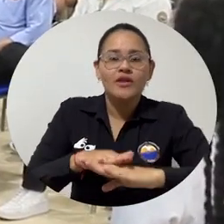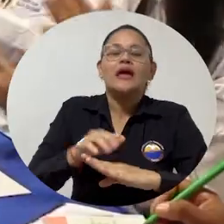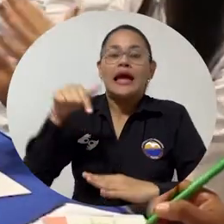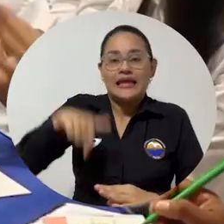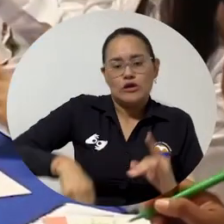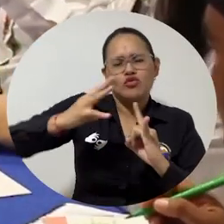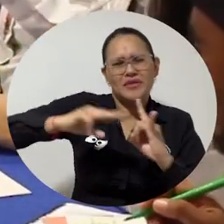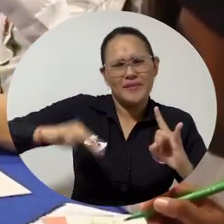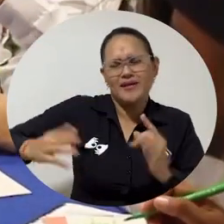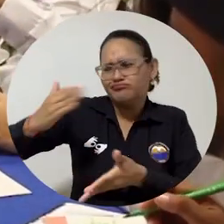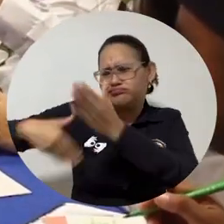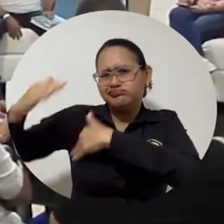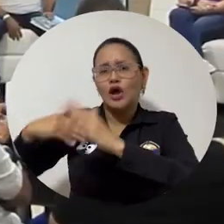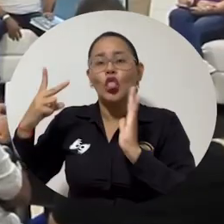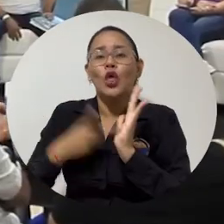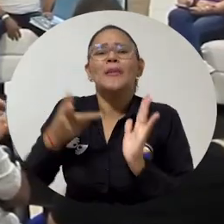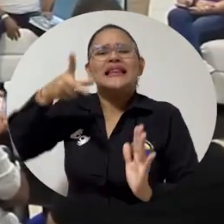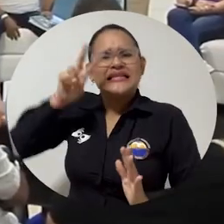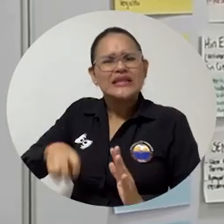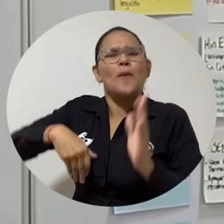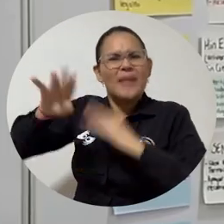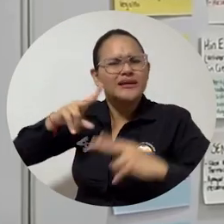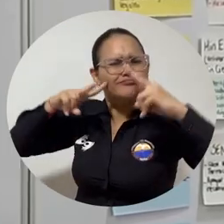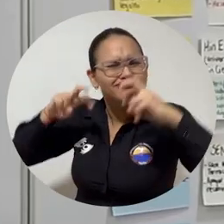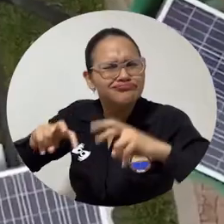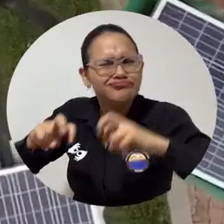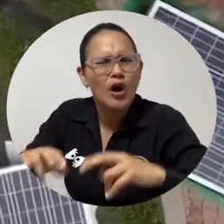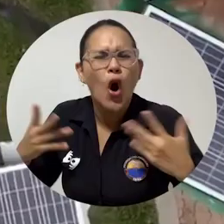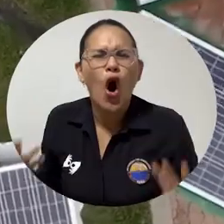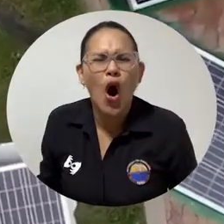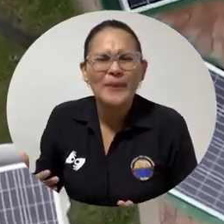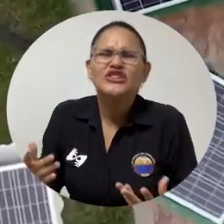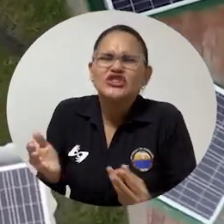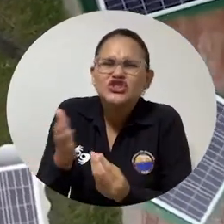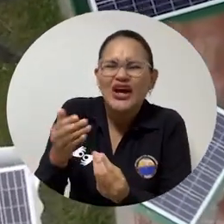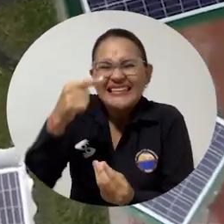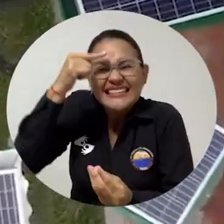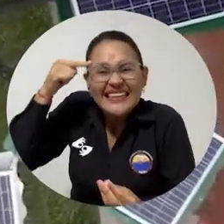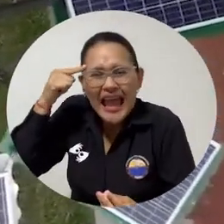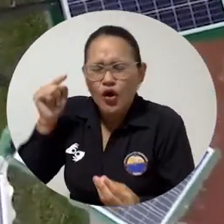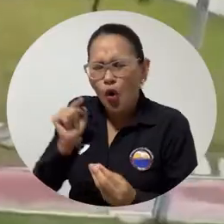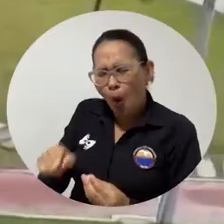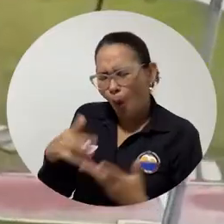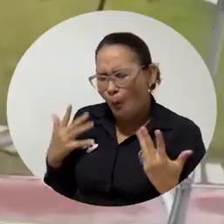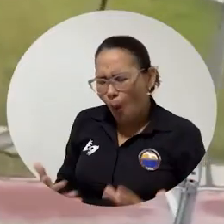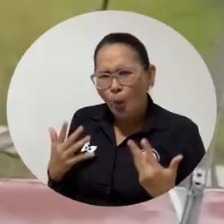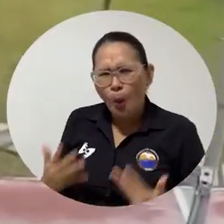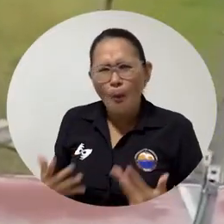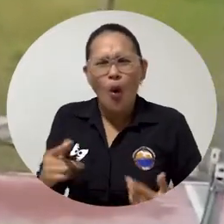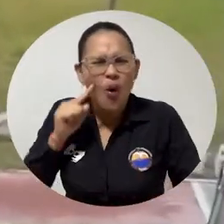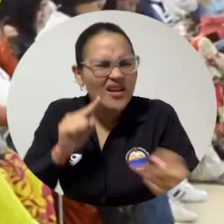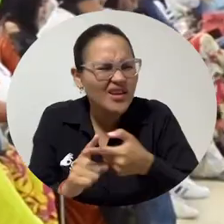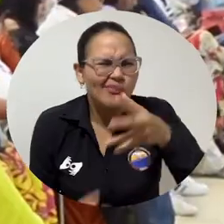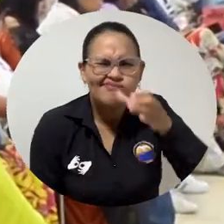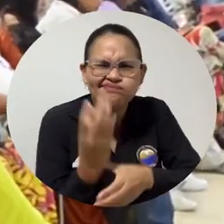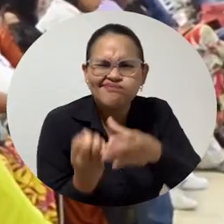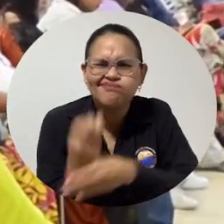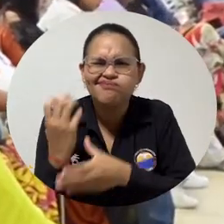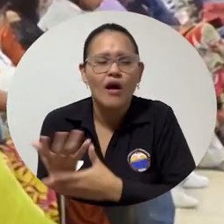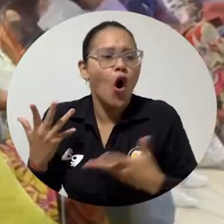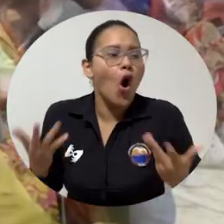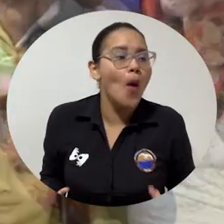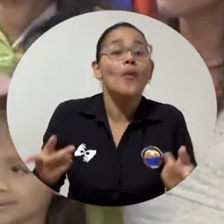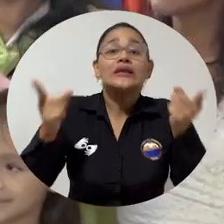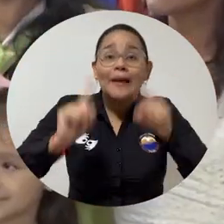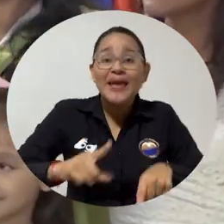2017, Unimagdalena ha estudiado la cadena de carbón en la región y ha analizado oportunidades de diversificación laboral y reconversión productiva,